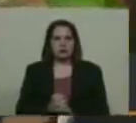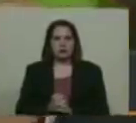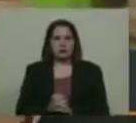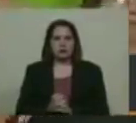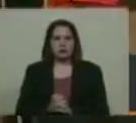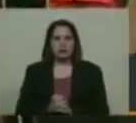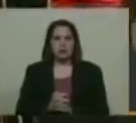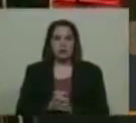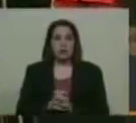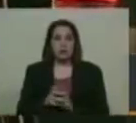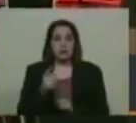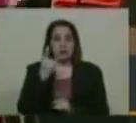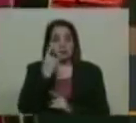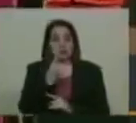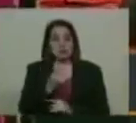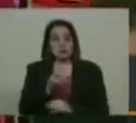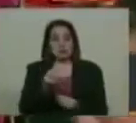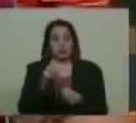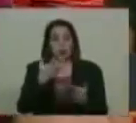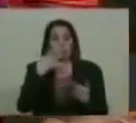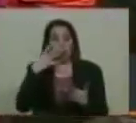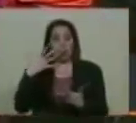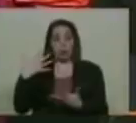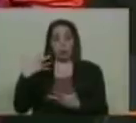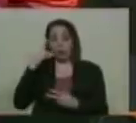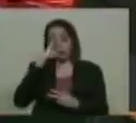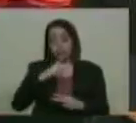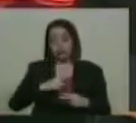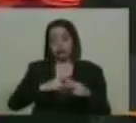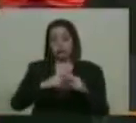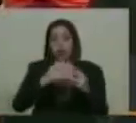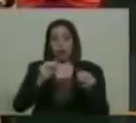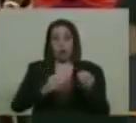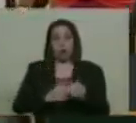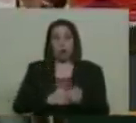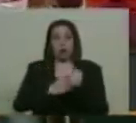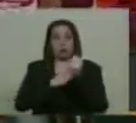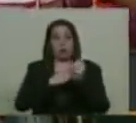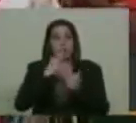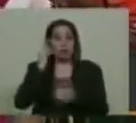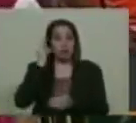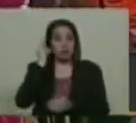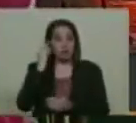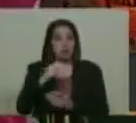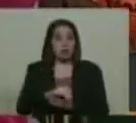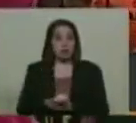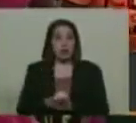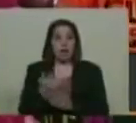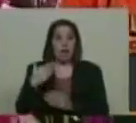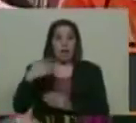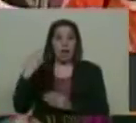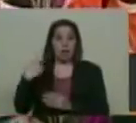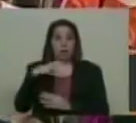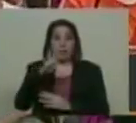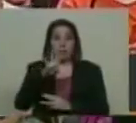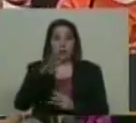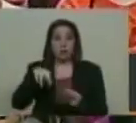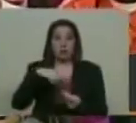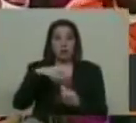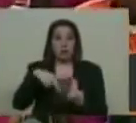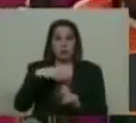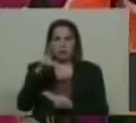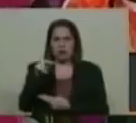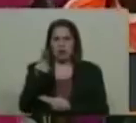cómo han surgido el liderazgo femenino. En la Cuarta República nunca